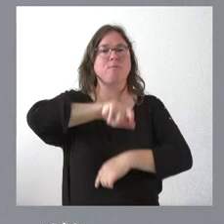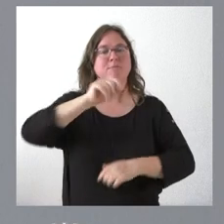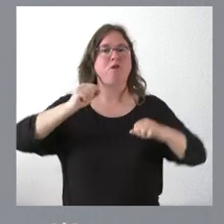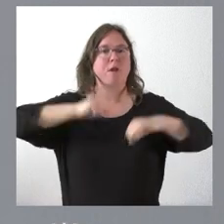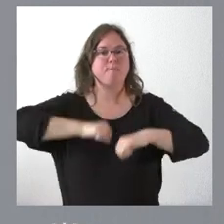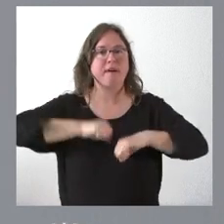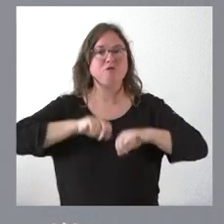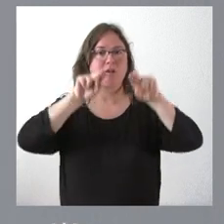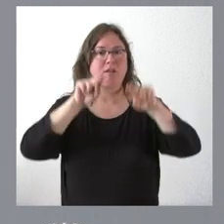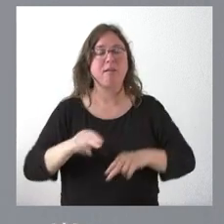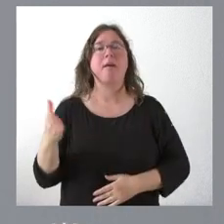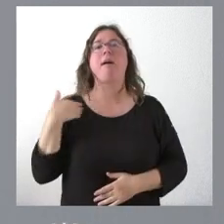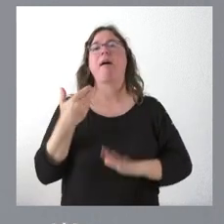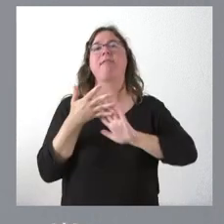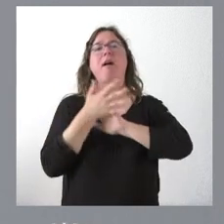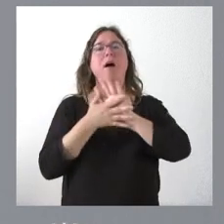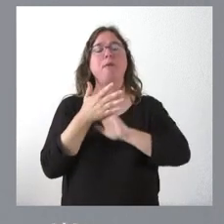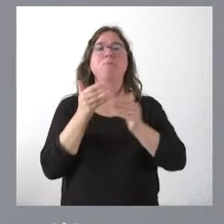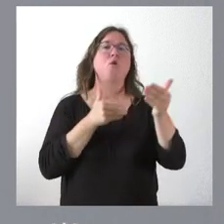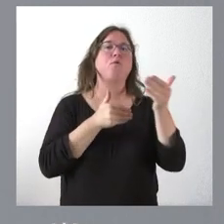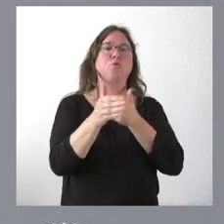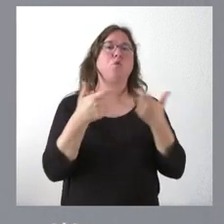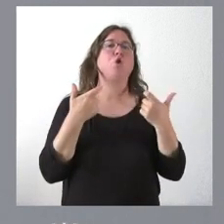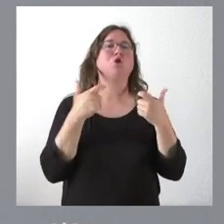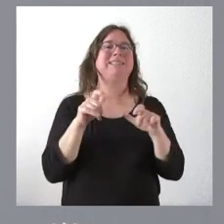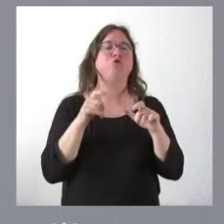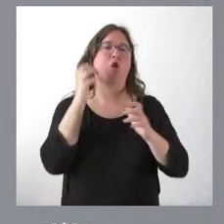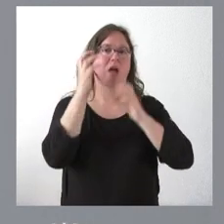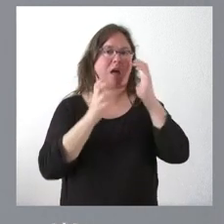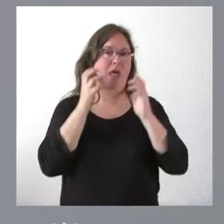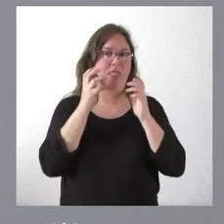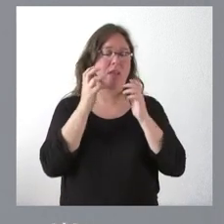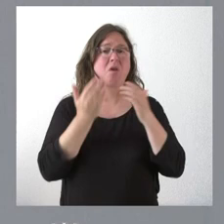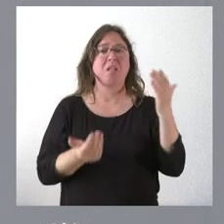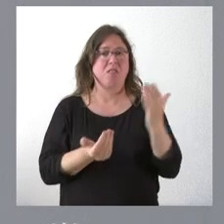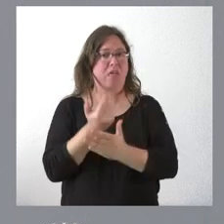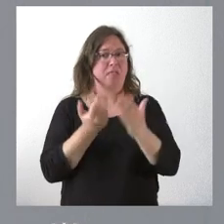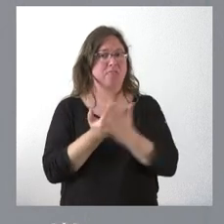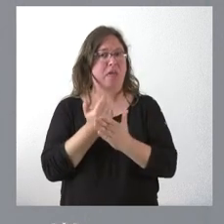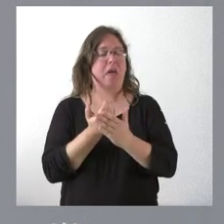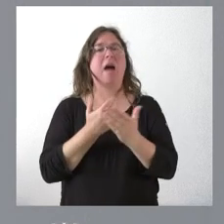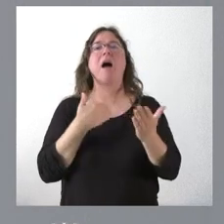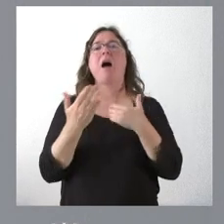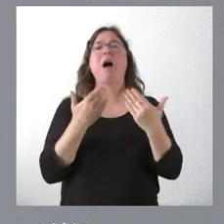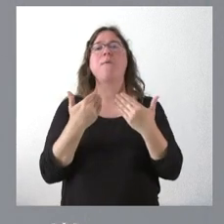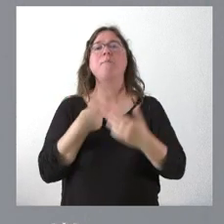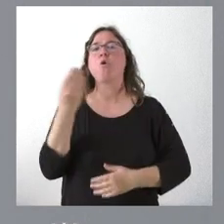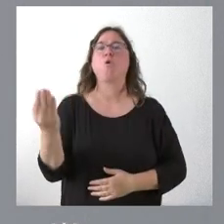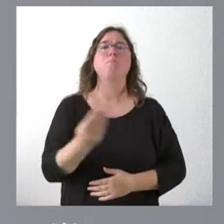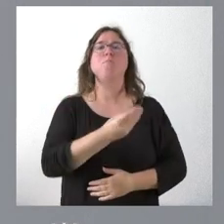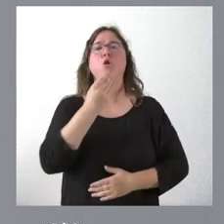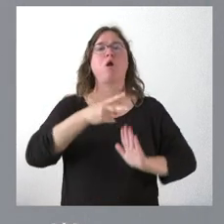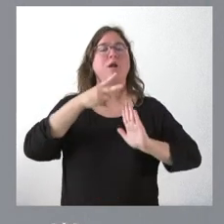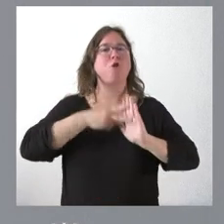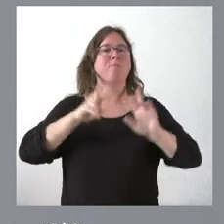residencias, ayer hablamos del futuro del sector ganadero, en unos días hablaremos de mejorar la regulación en